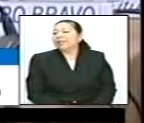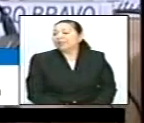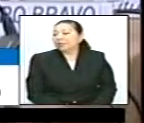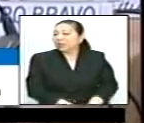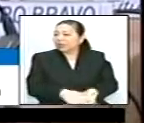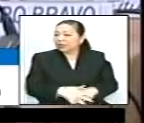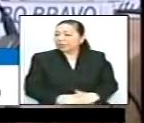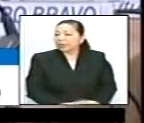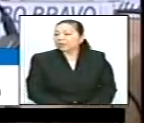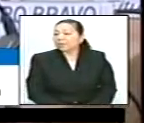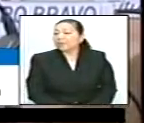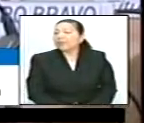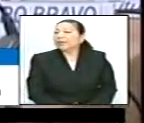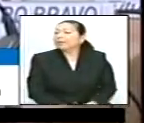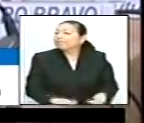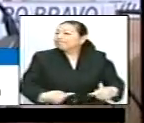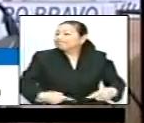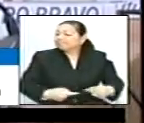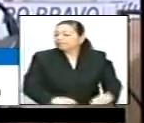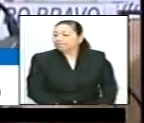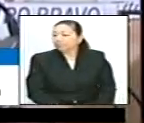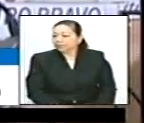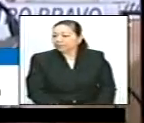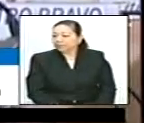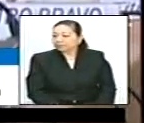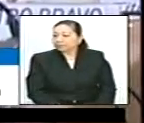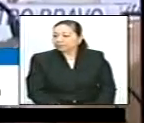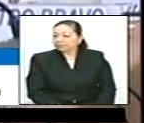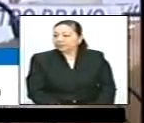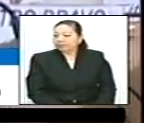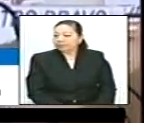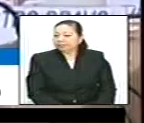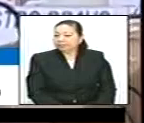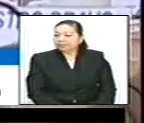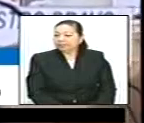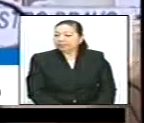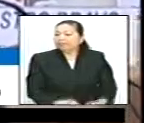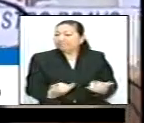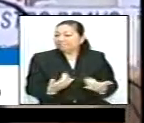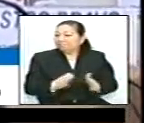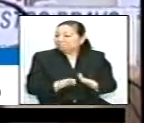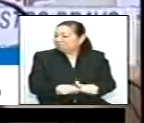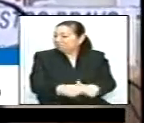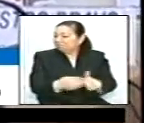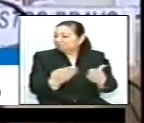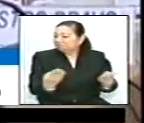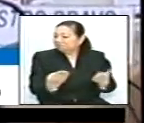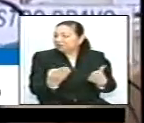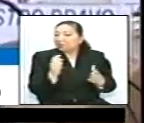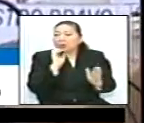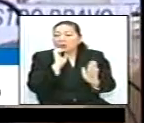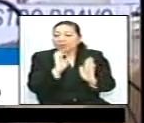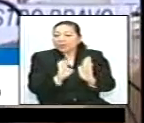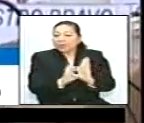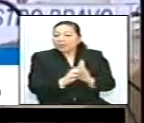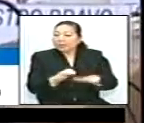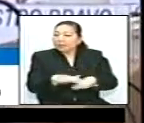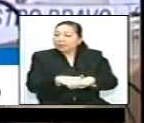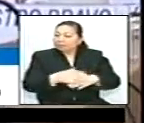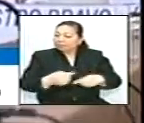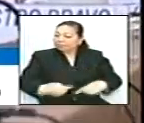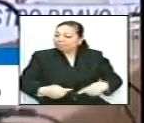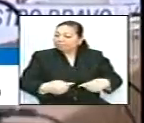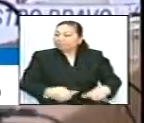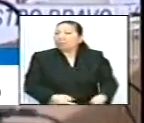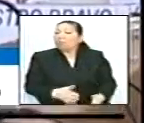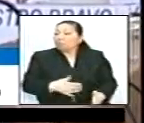¿cómo ve usted las consecuencias de ese diálogo? O sea, ¿esto abre las puertas, por ejemplo, para que el plan de